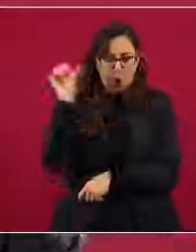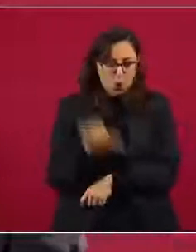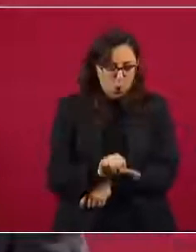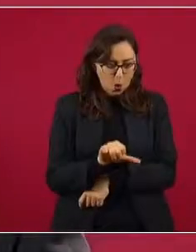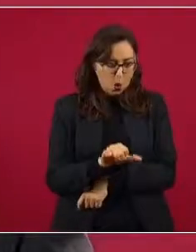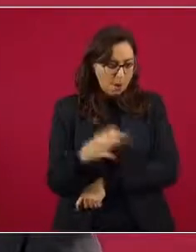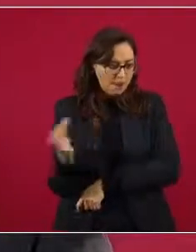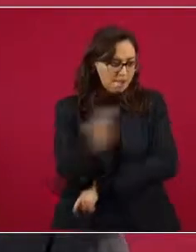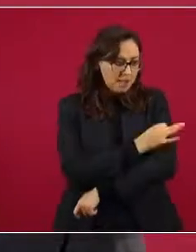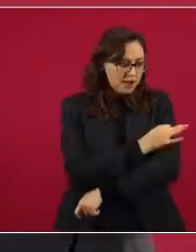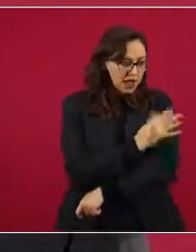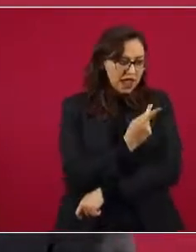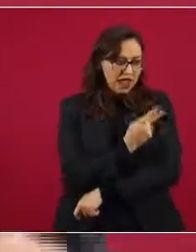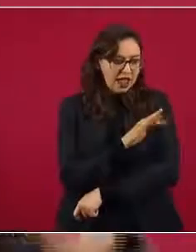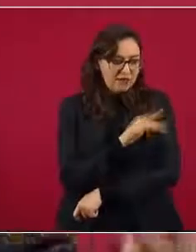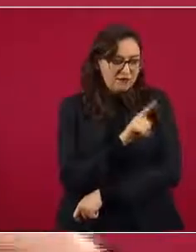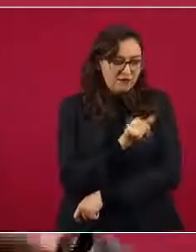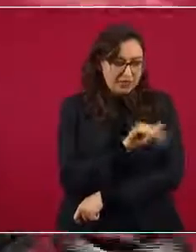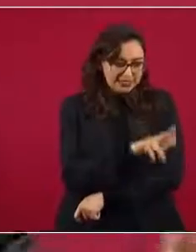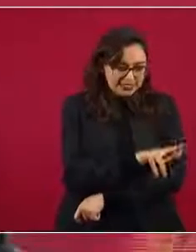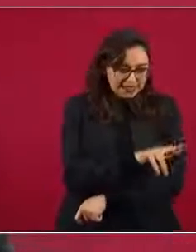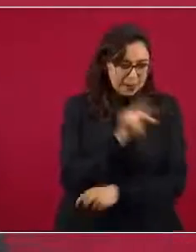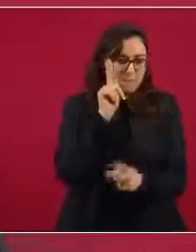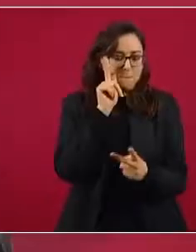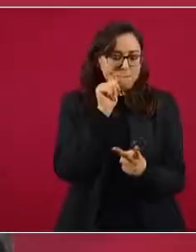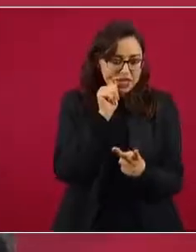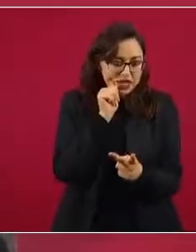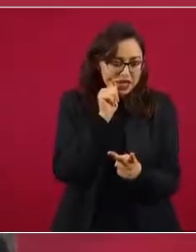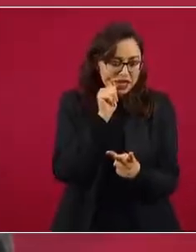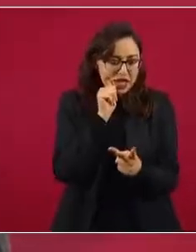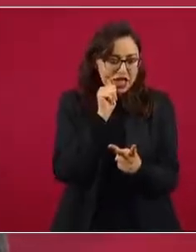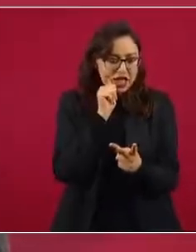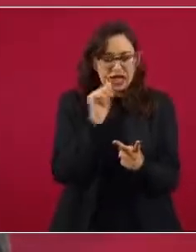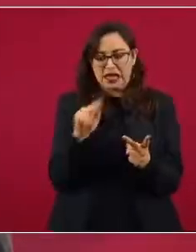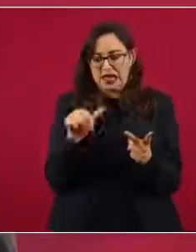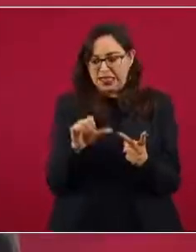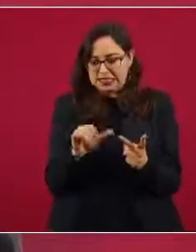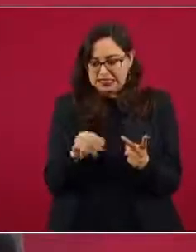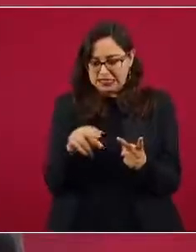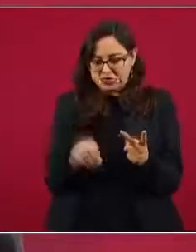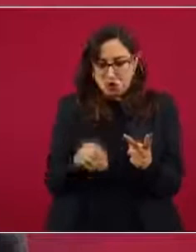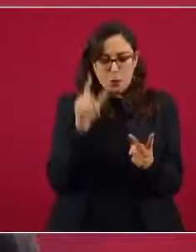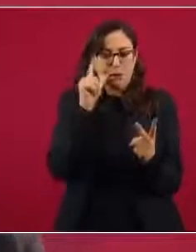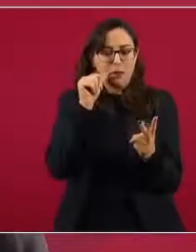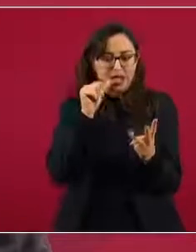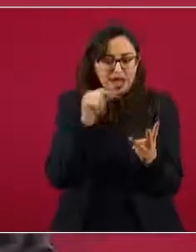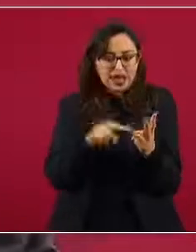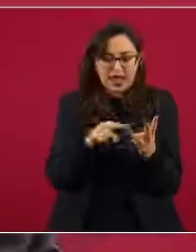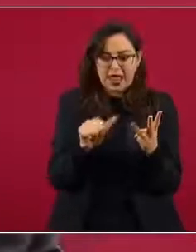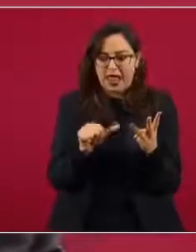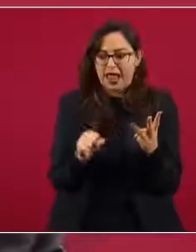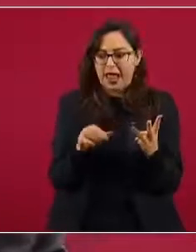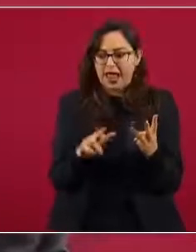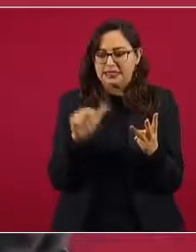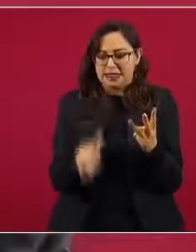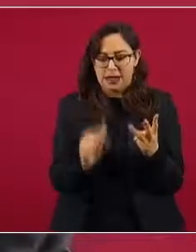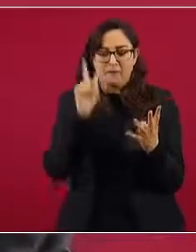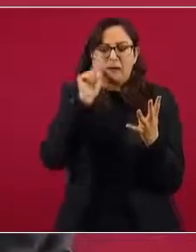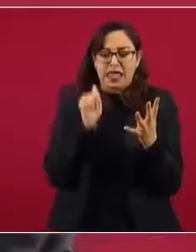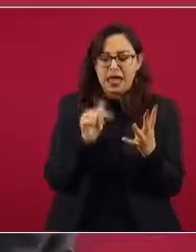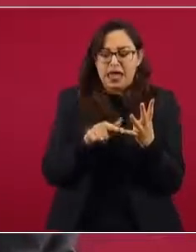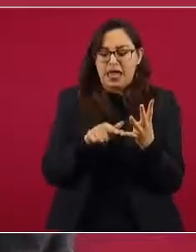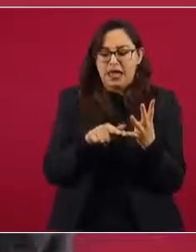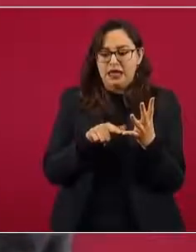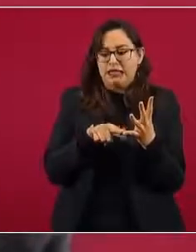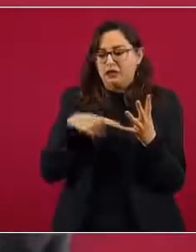Astra, pasado mañana la de Janssen, ¿no? Si no, pasado mañana en los meses siguientes. Entonces hacemos el señalamiento para toda la